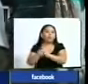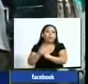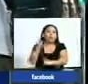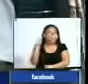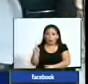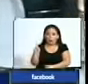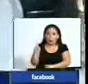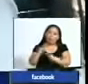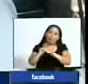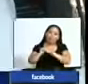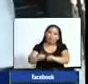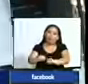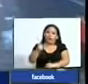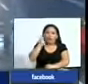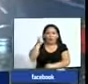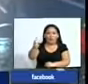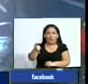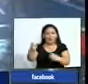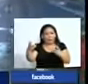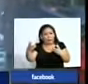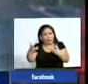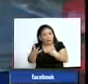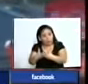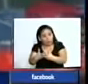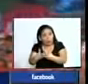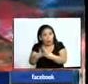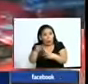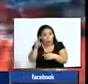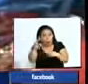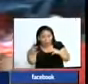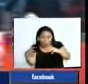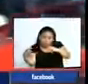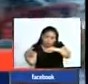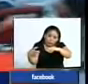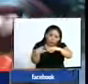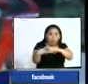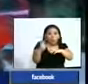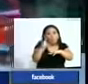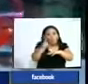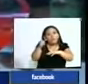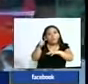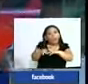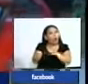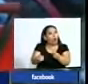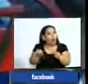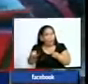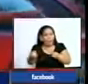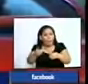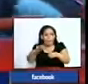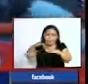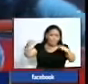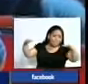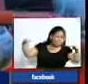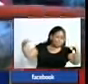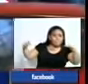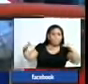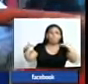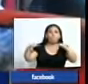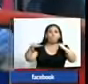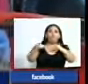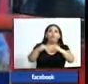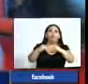vemos, pues hay un desastre también en los vehículos. Algunos han quedado totalmente dañados. Imagínense a la velocidad que tuvieron que impactar para que estos